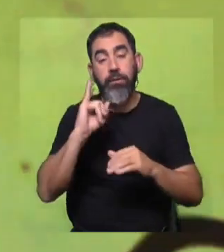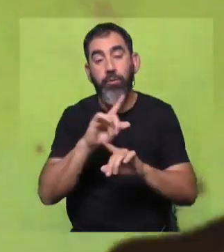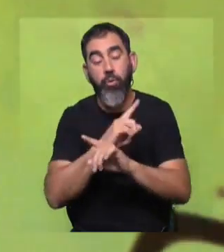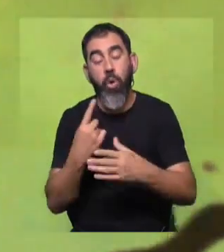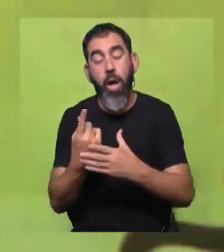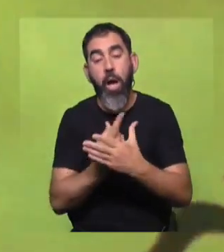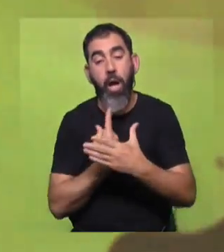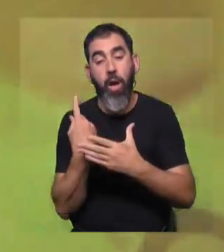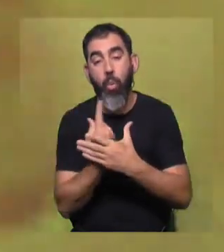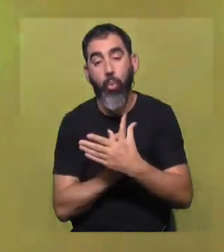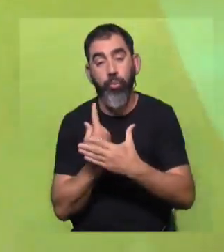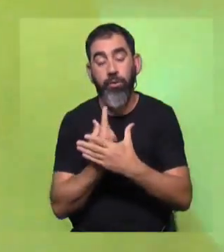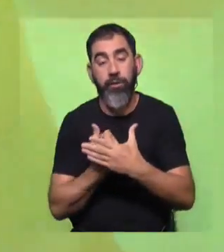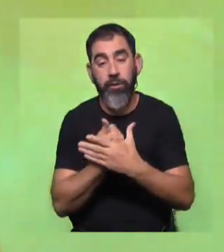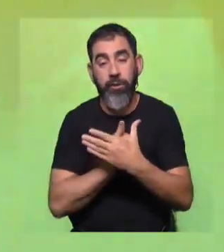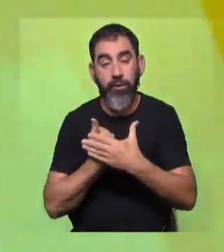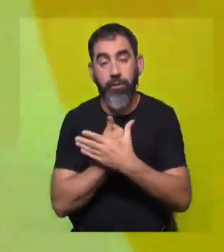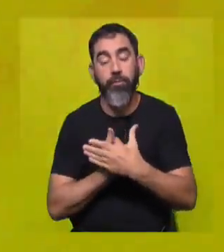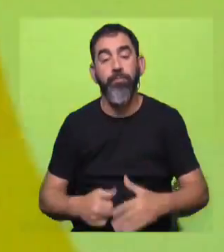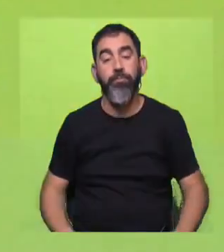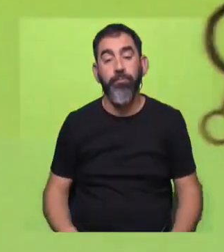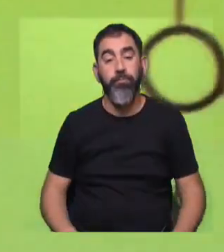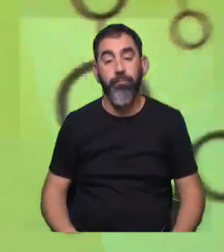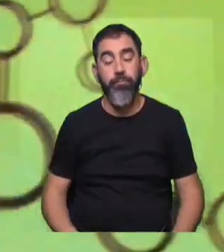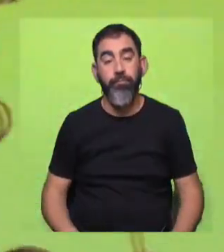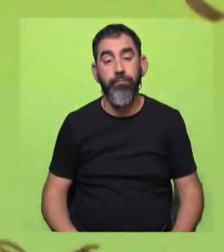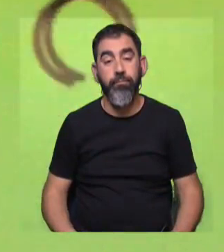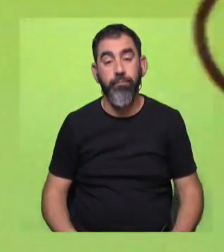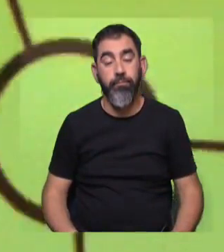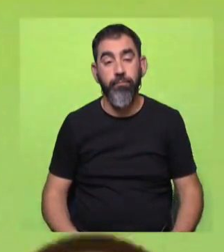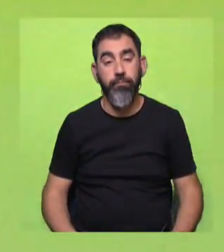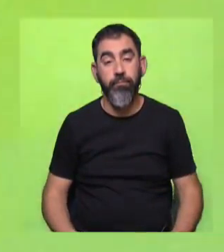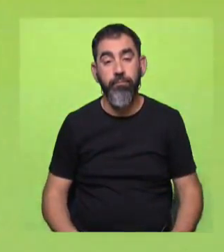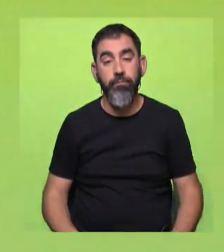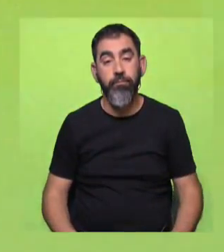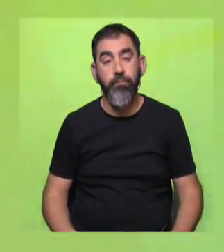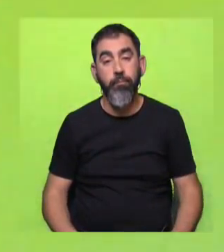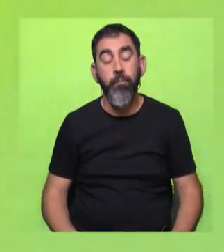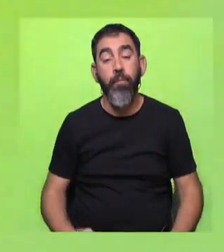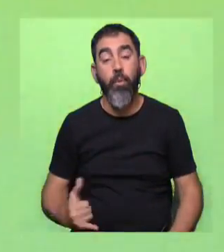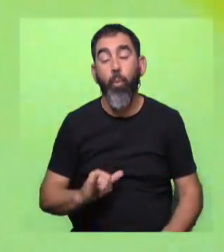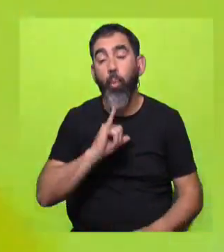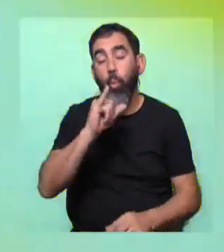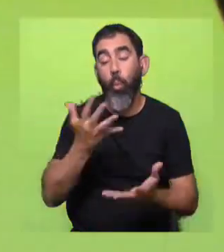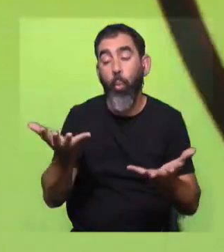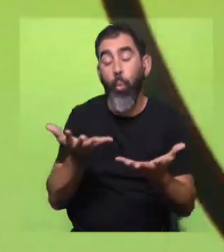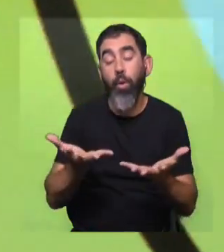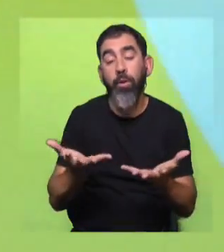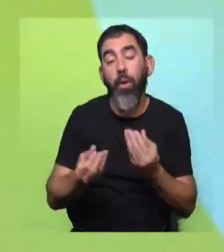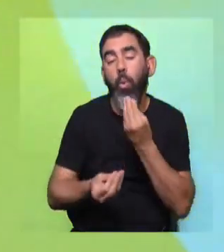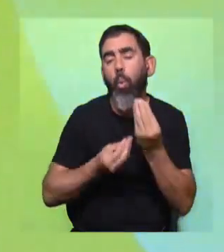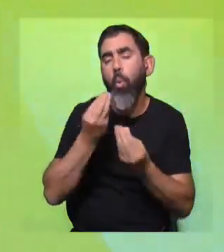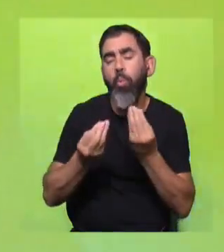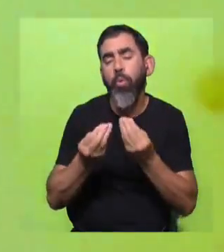sin trastornos del espectro autista, sin TEA, como se le dice coloquialmente. Cuenta en esta parte del informe cómo